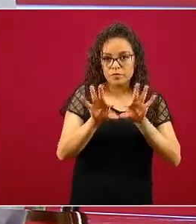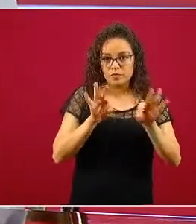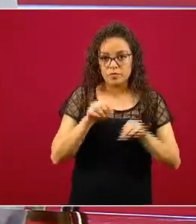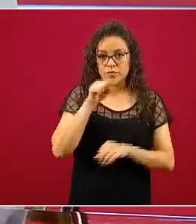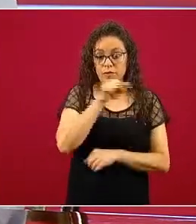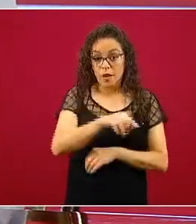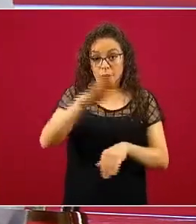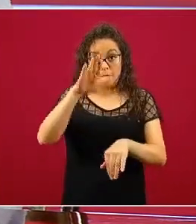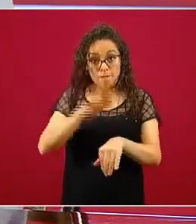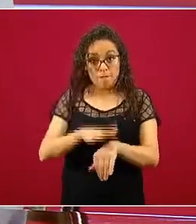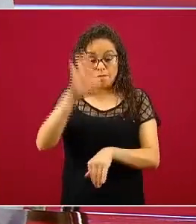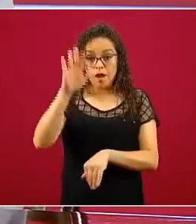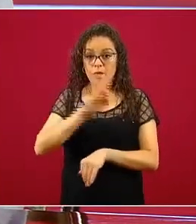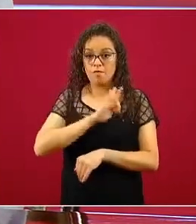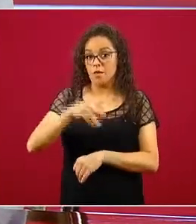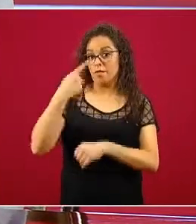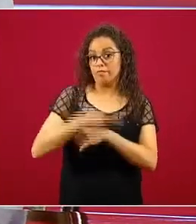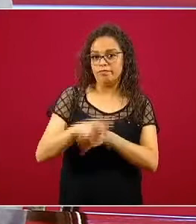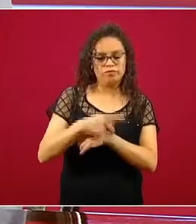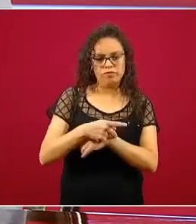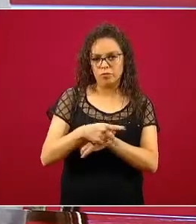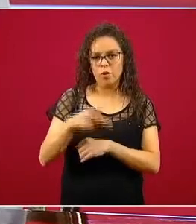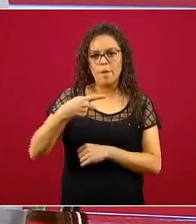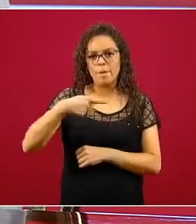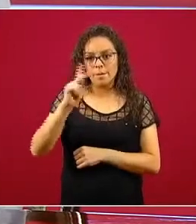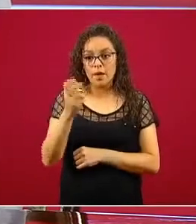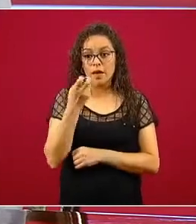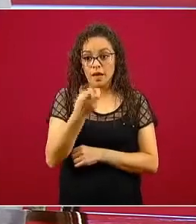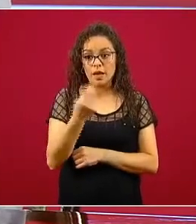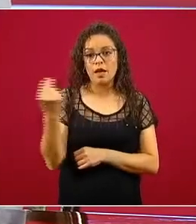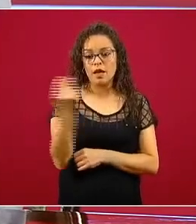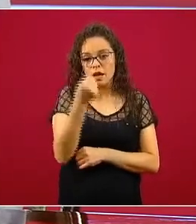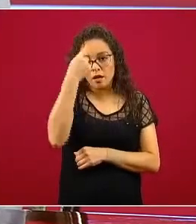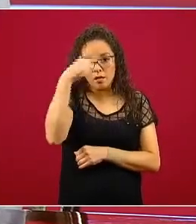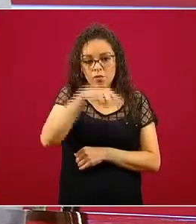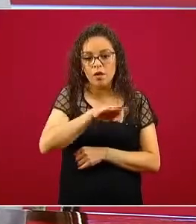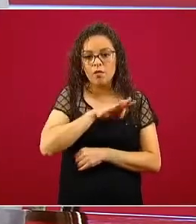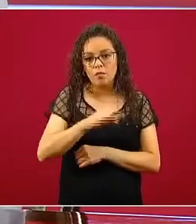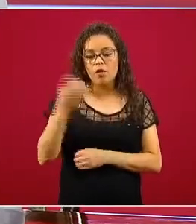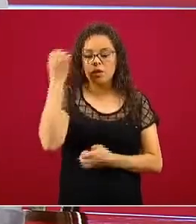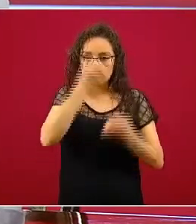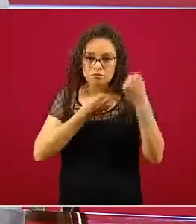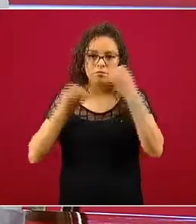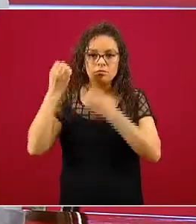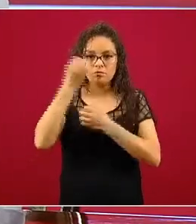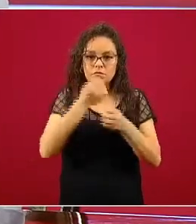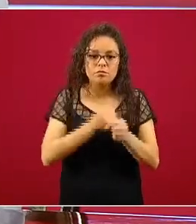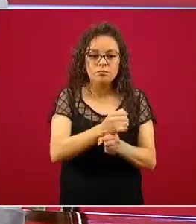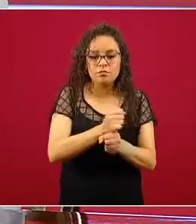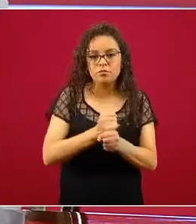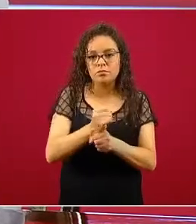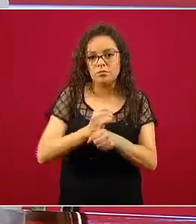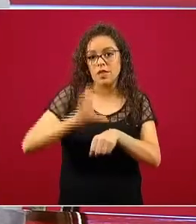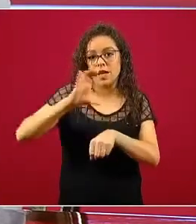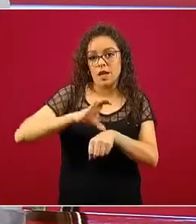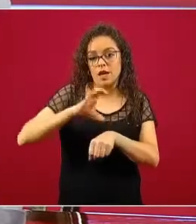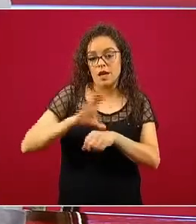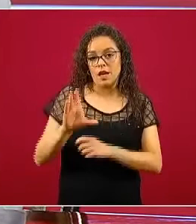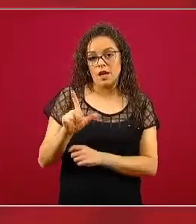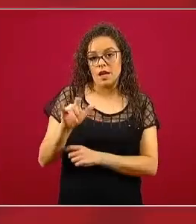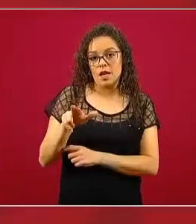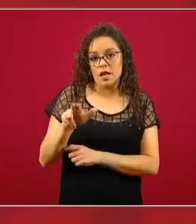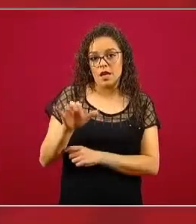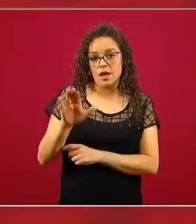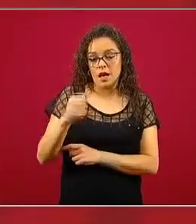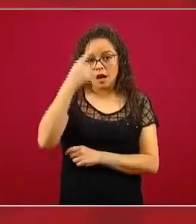más alto riesgo, y esto es un requerimiento de los estándares de investigación clínica precisamente para que primero